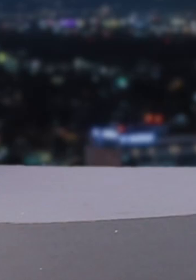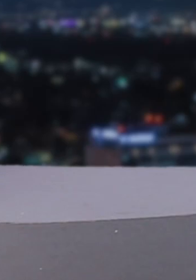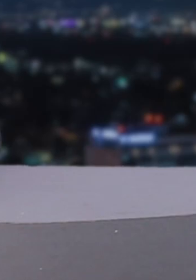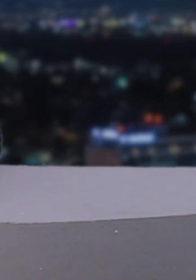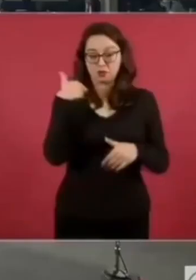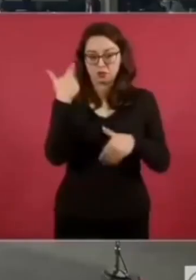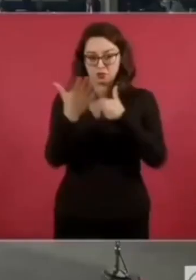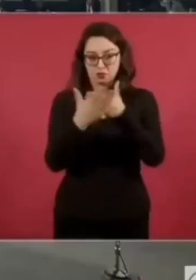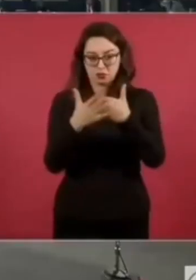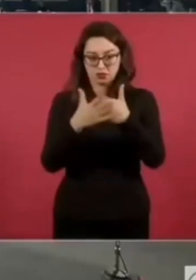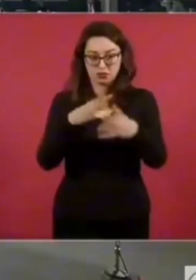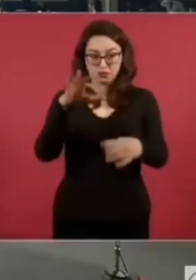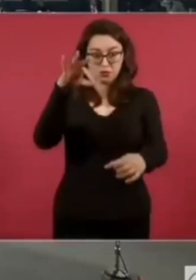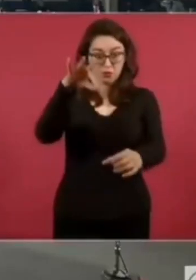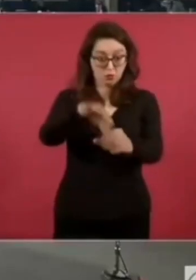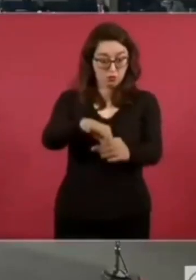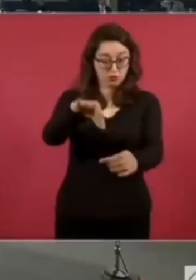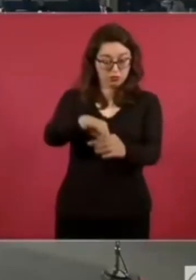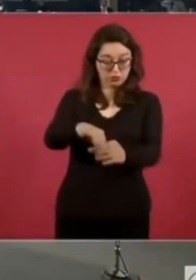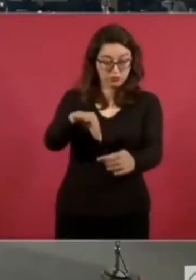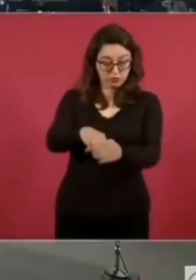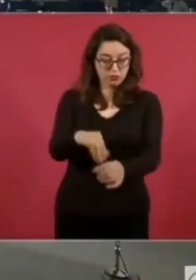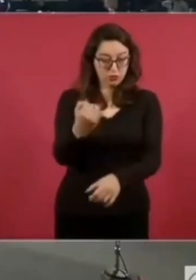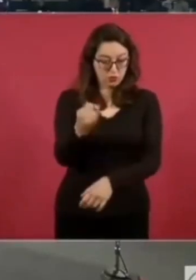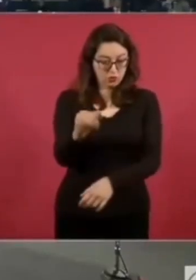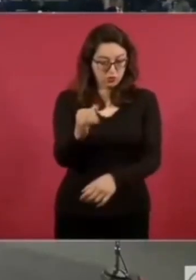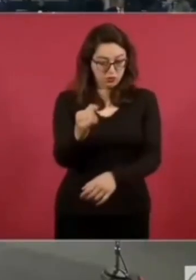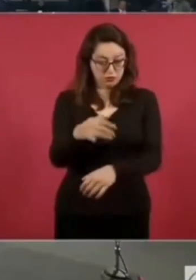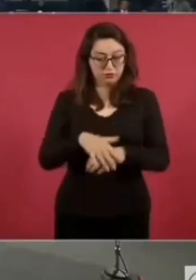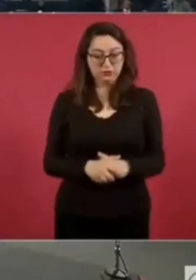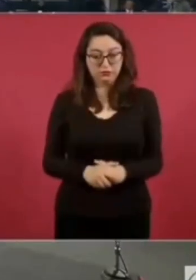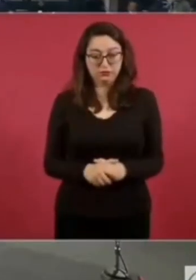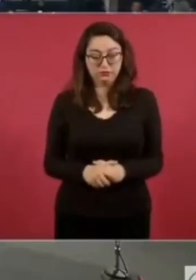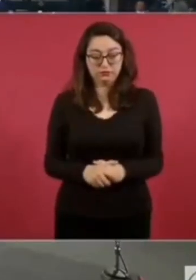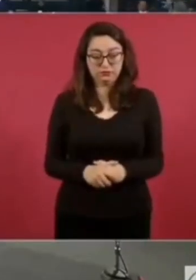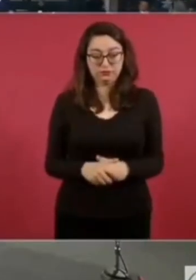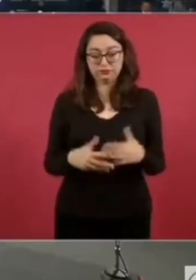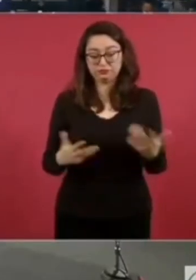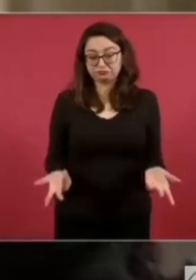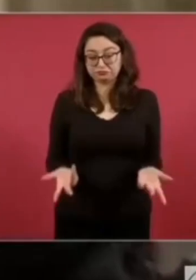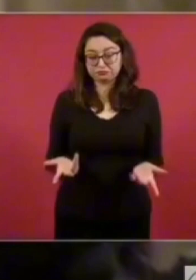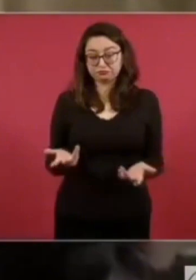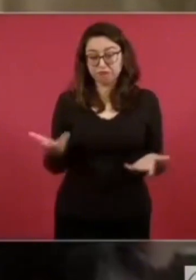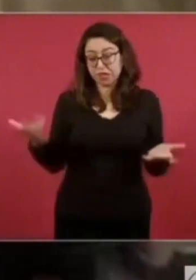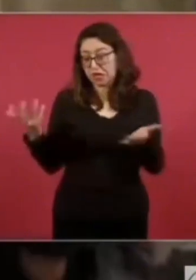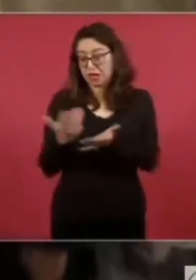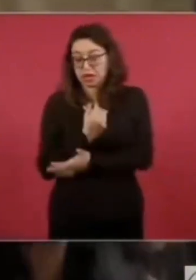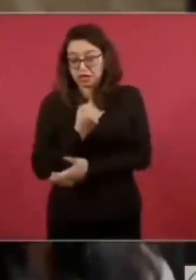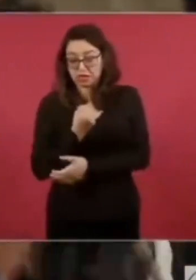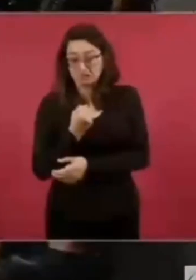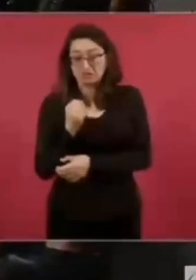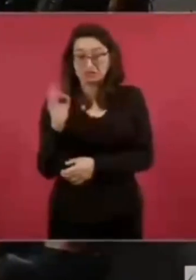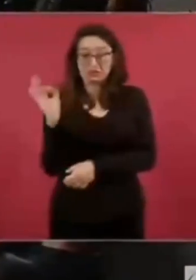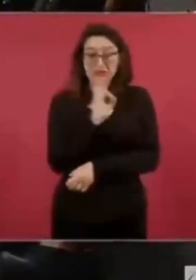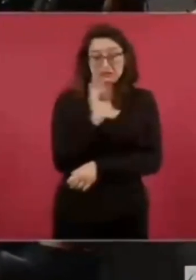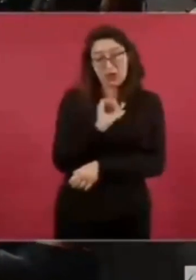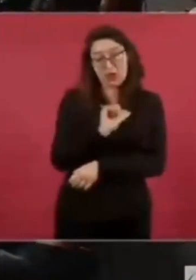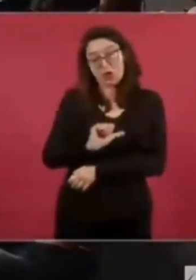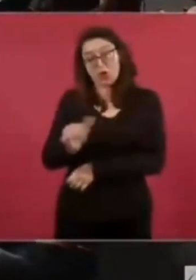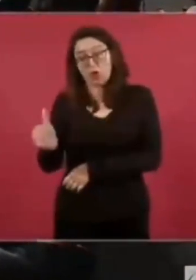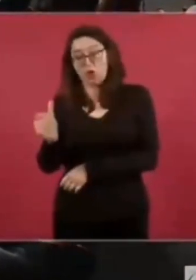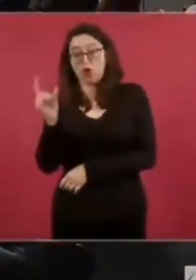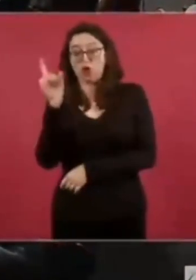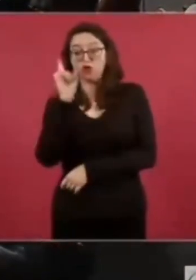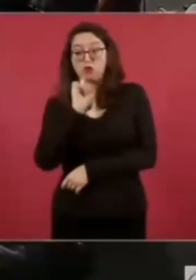sí En el hipotético caso reconocería la ganadora aunque no sea de su partido